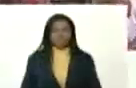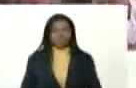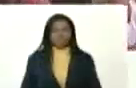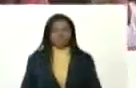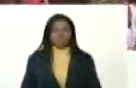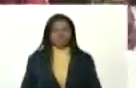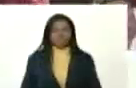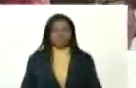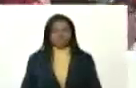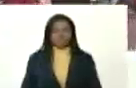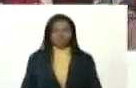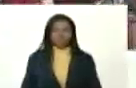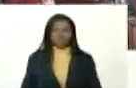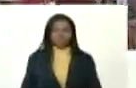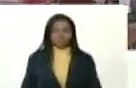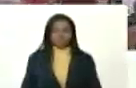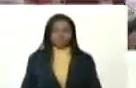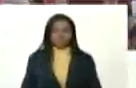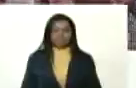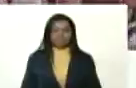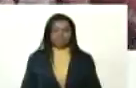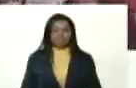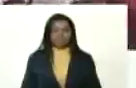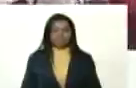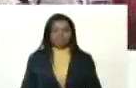Ustedes saben